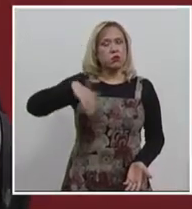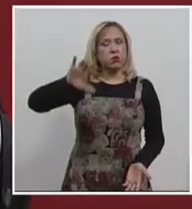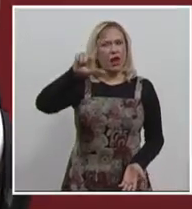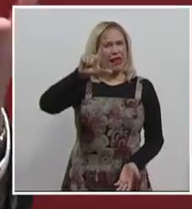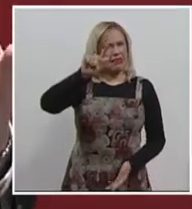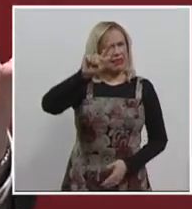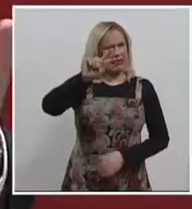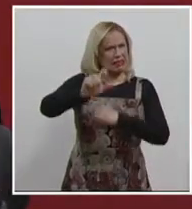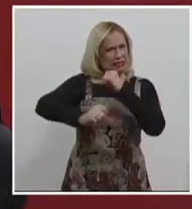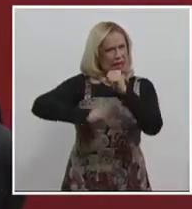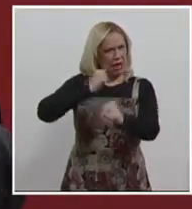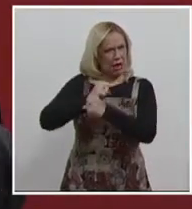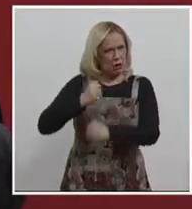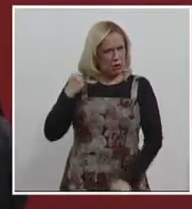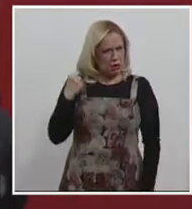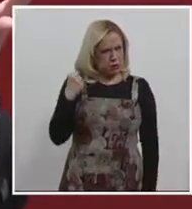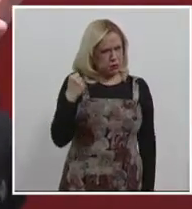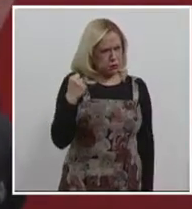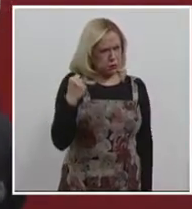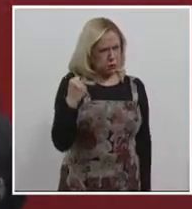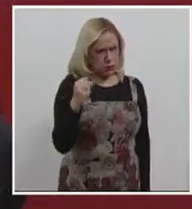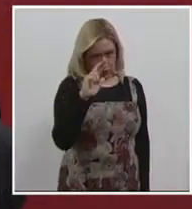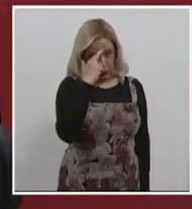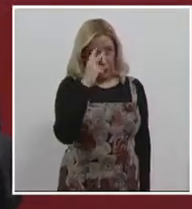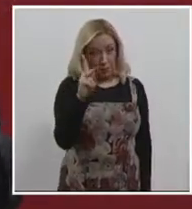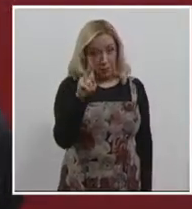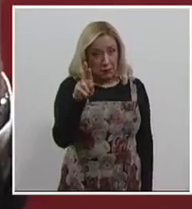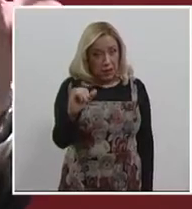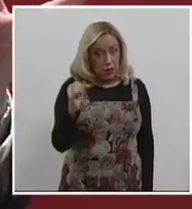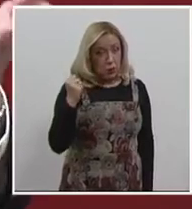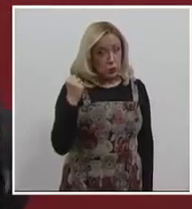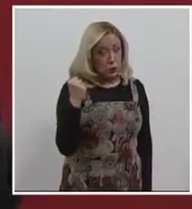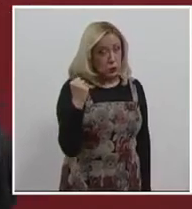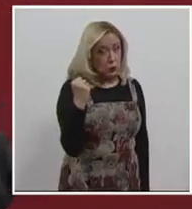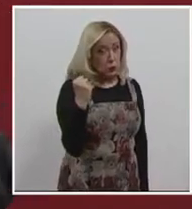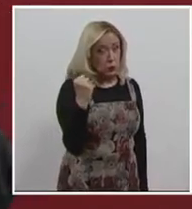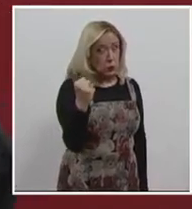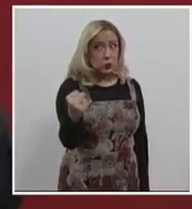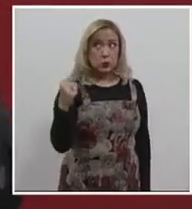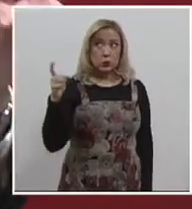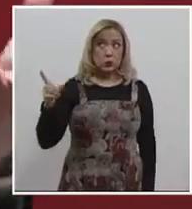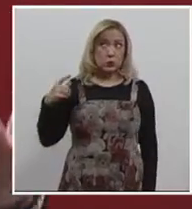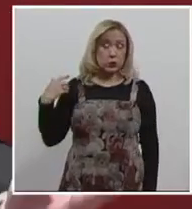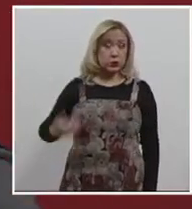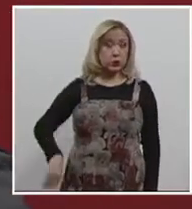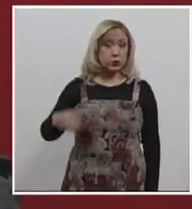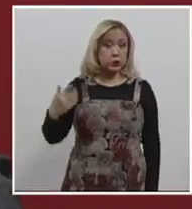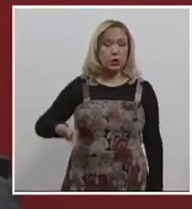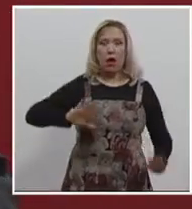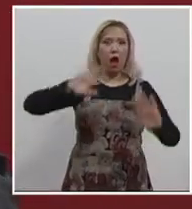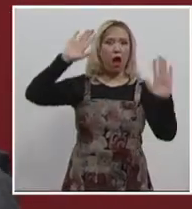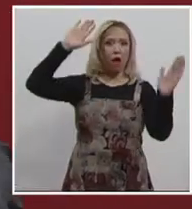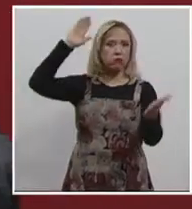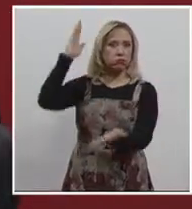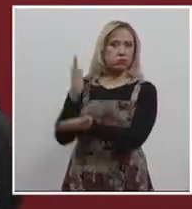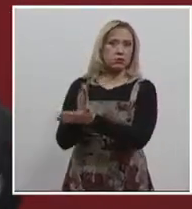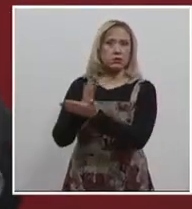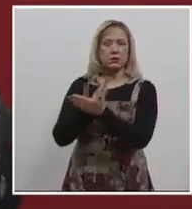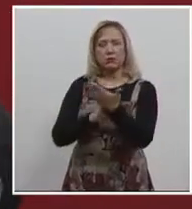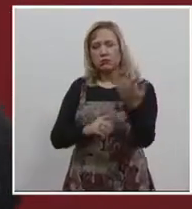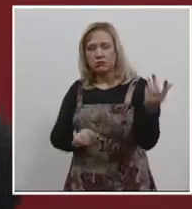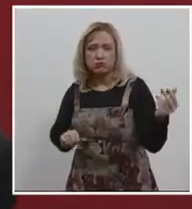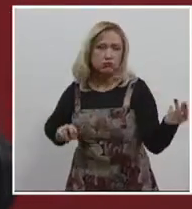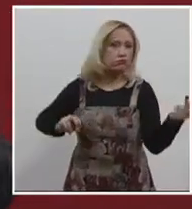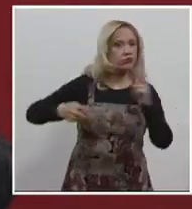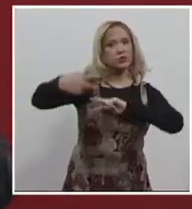partido único, de partido predominante, no decían único porque hay varios, pero partido predominante